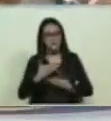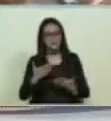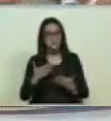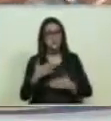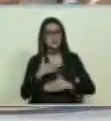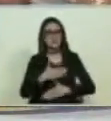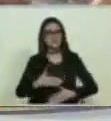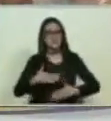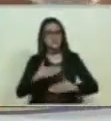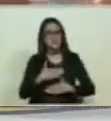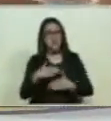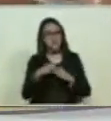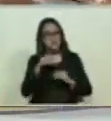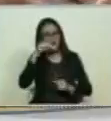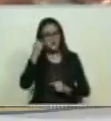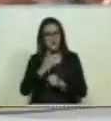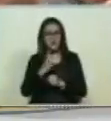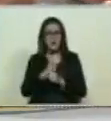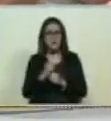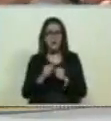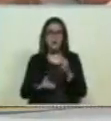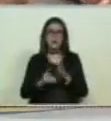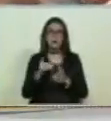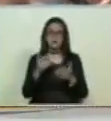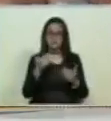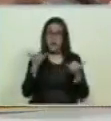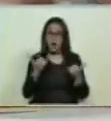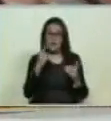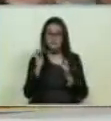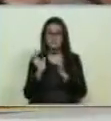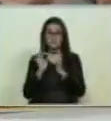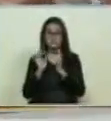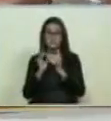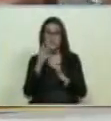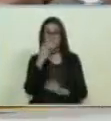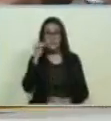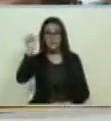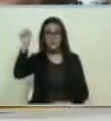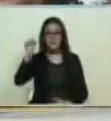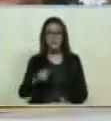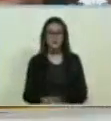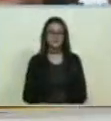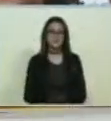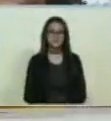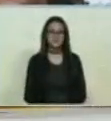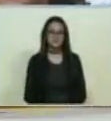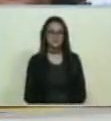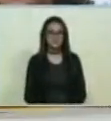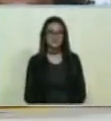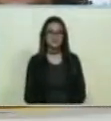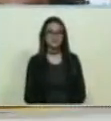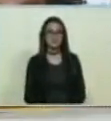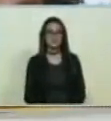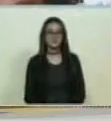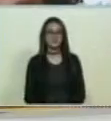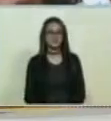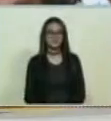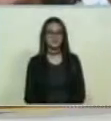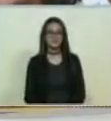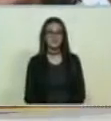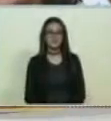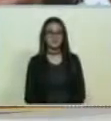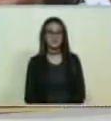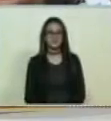un placer todo este trabajo que estamos desarrollando. Adelante, presidente. Es un placer todo este trabajo que